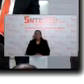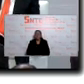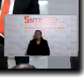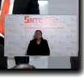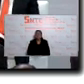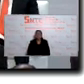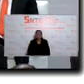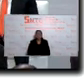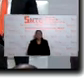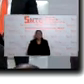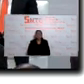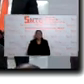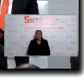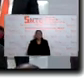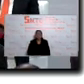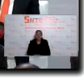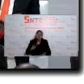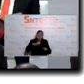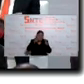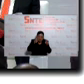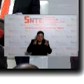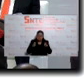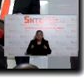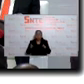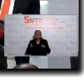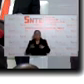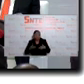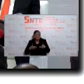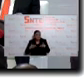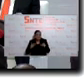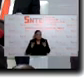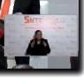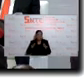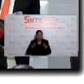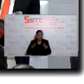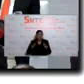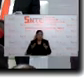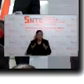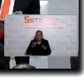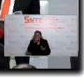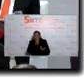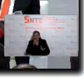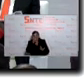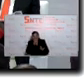¿cómo parece? Hay temas de confianza y desconfianza con los alumnos, con los colegas,